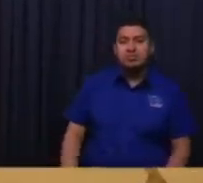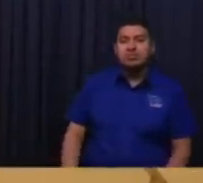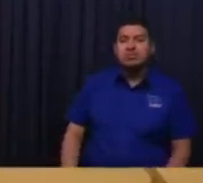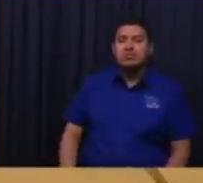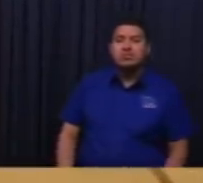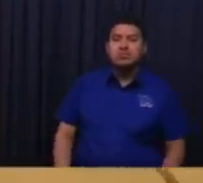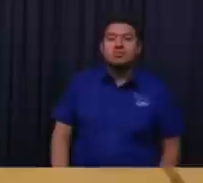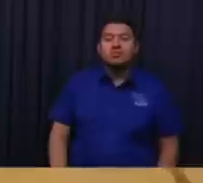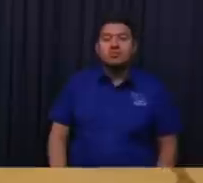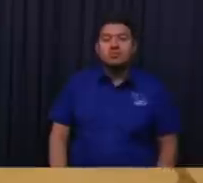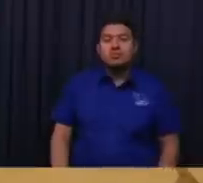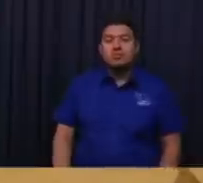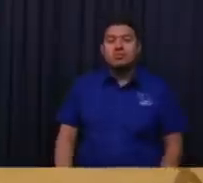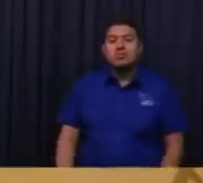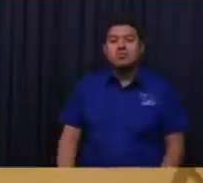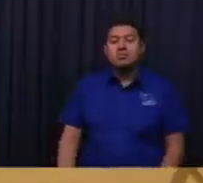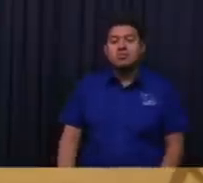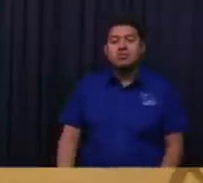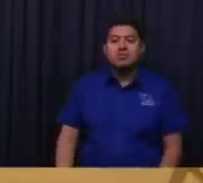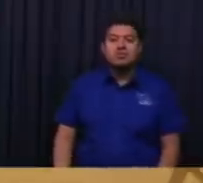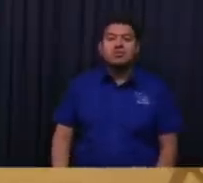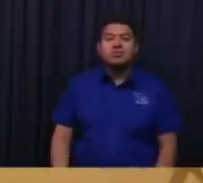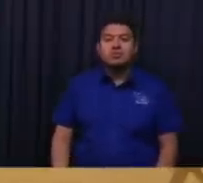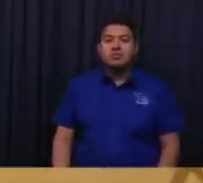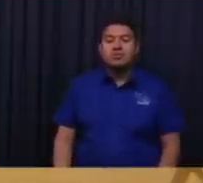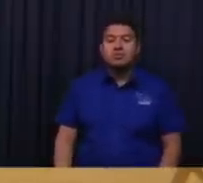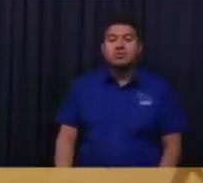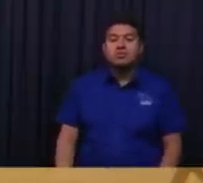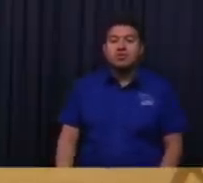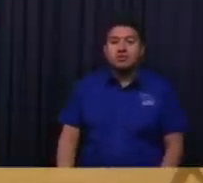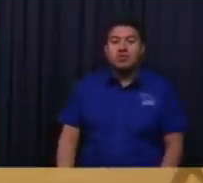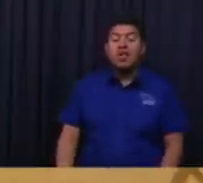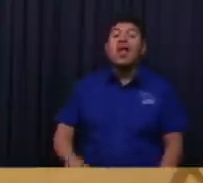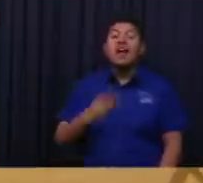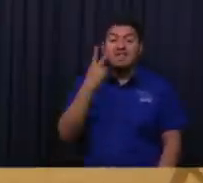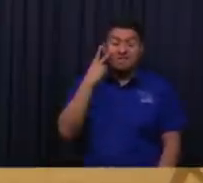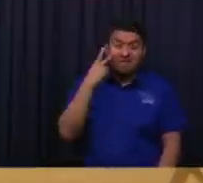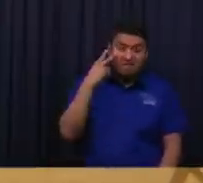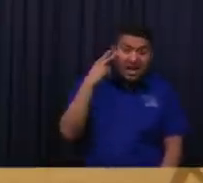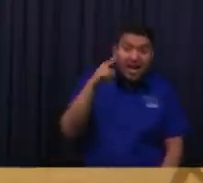usted mira, no está ciego.